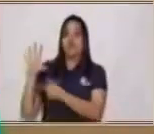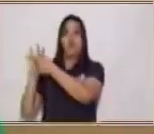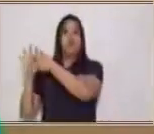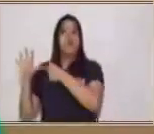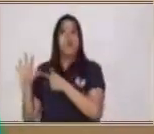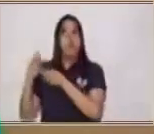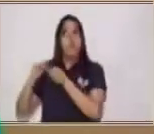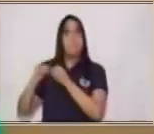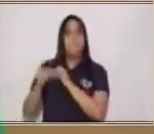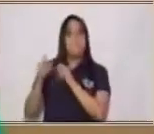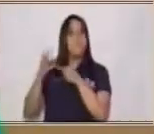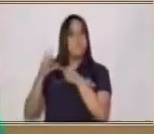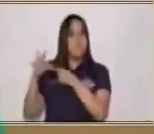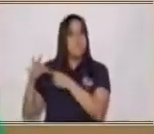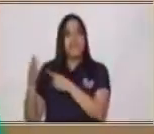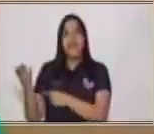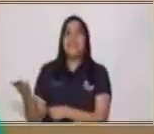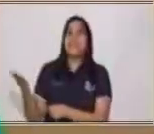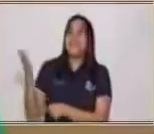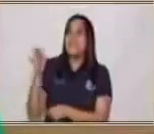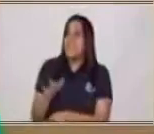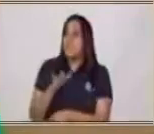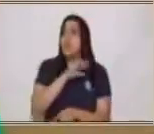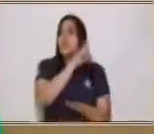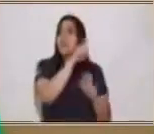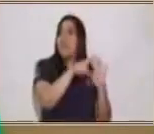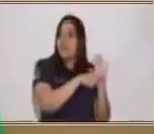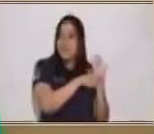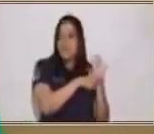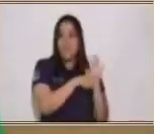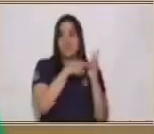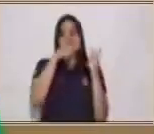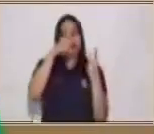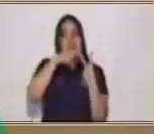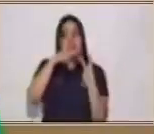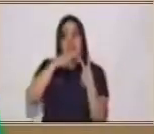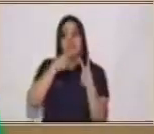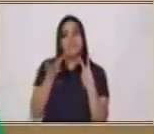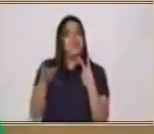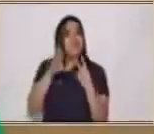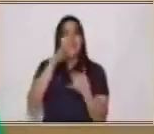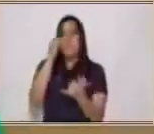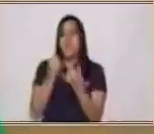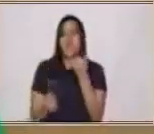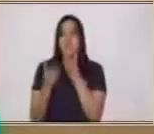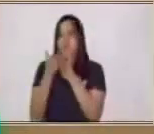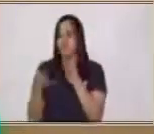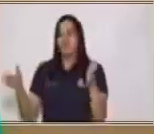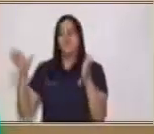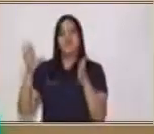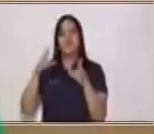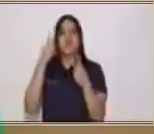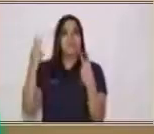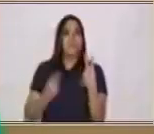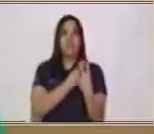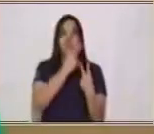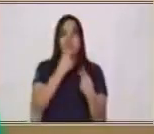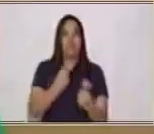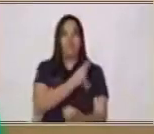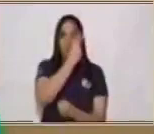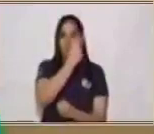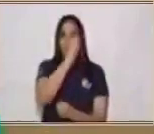común, luego la resta de las raíces y por último las potencias al cuadrado.